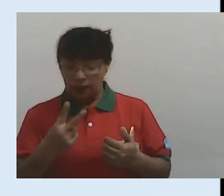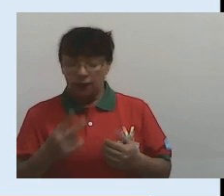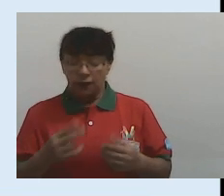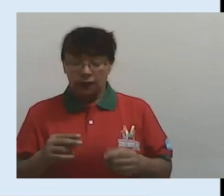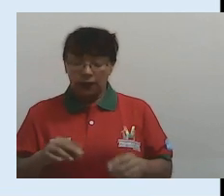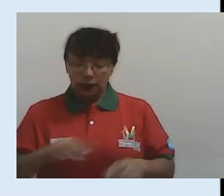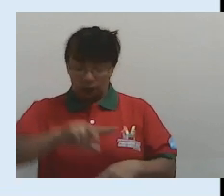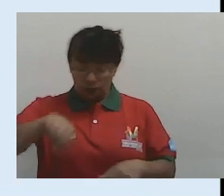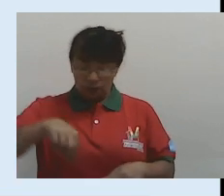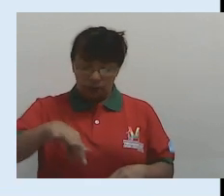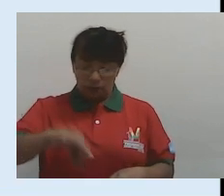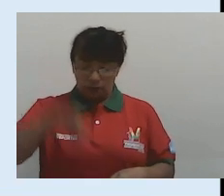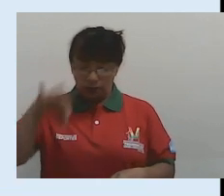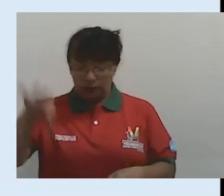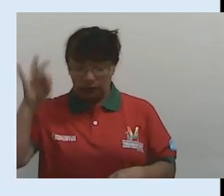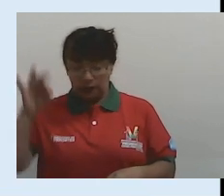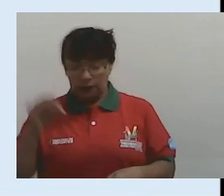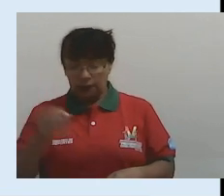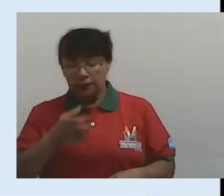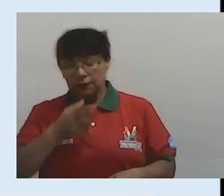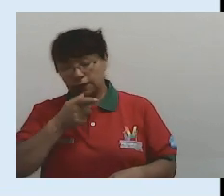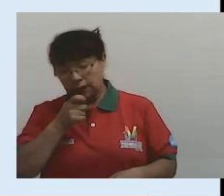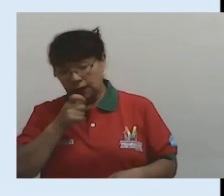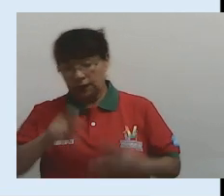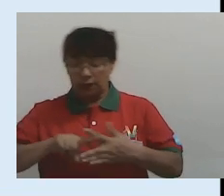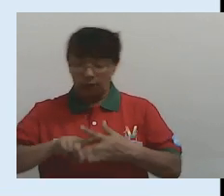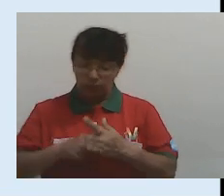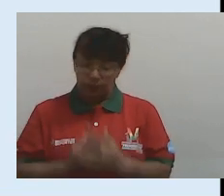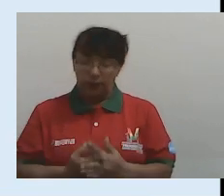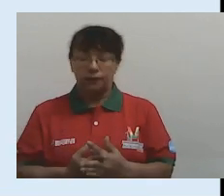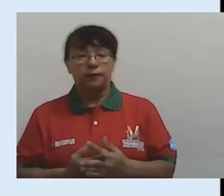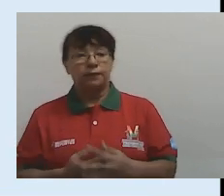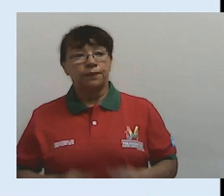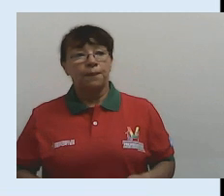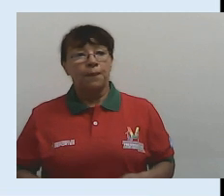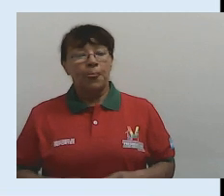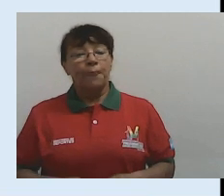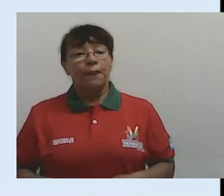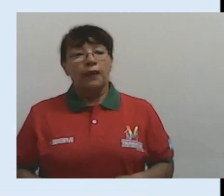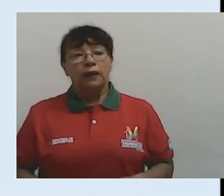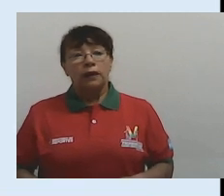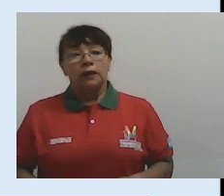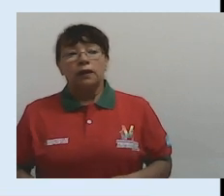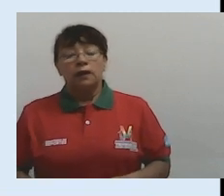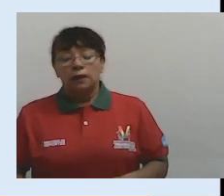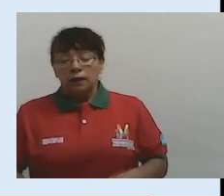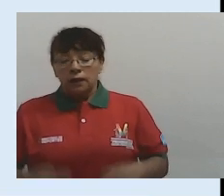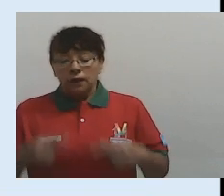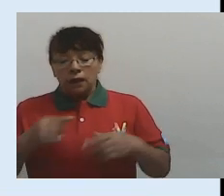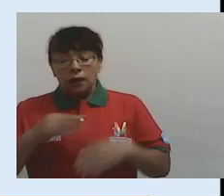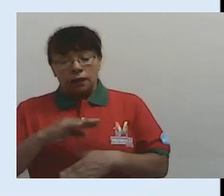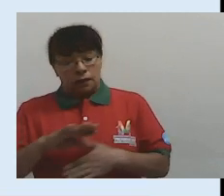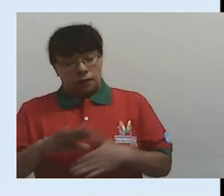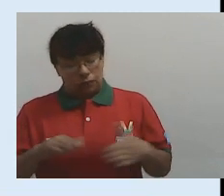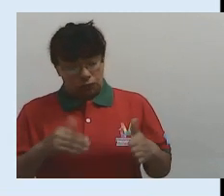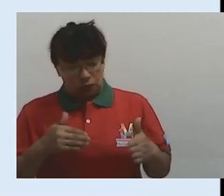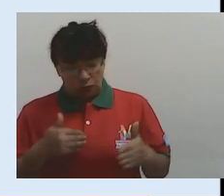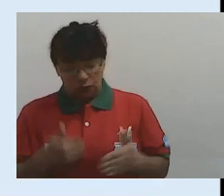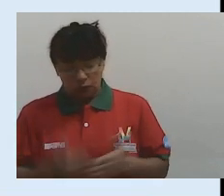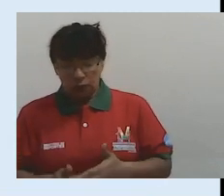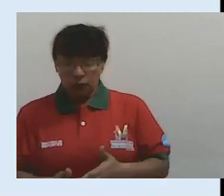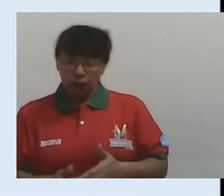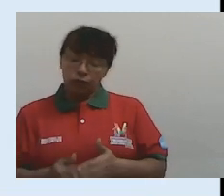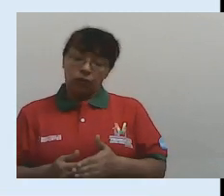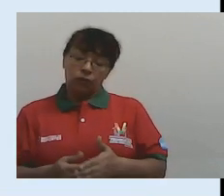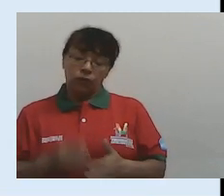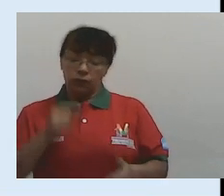equipo solito, porque no hay quien vaya con él. Y eso no sería justo de decir quién va, si no lo hago únicamente